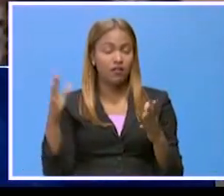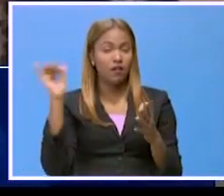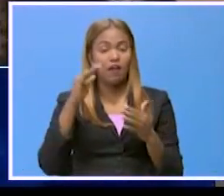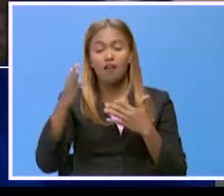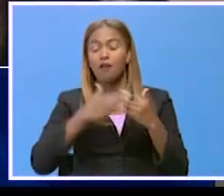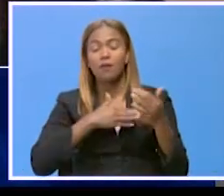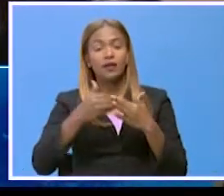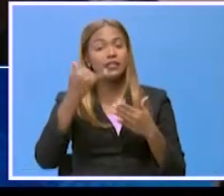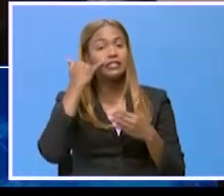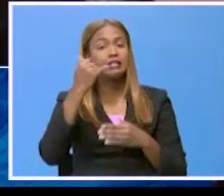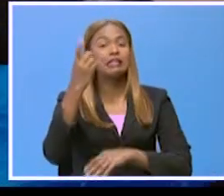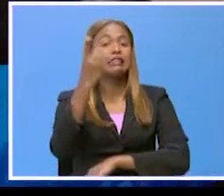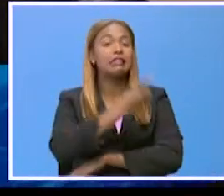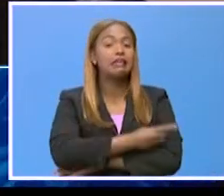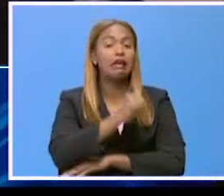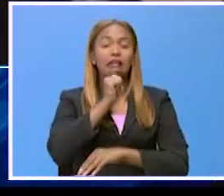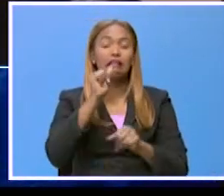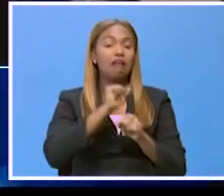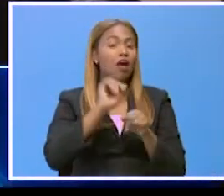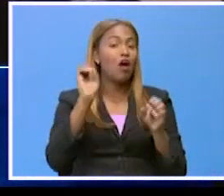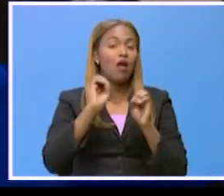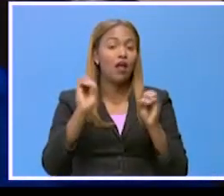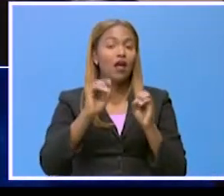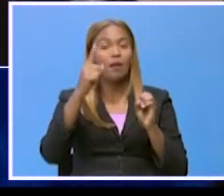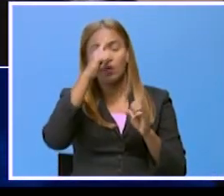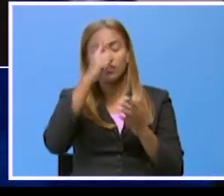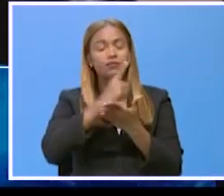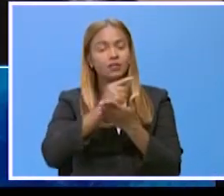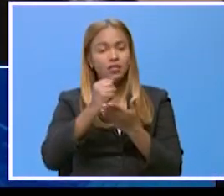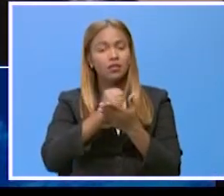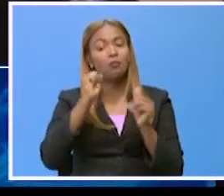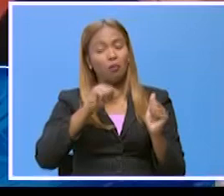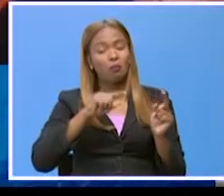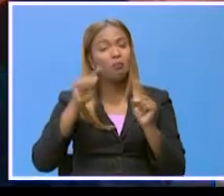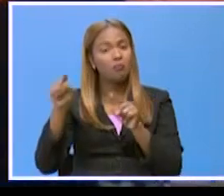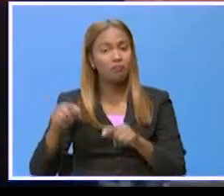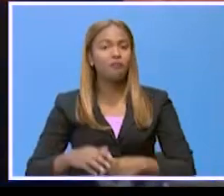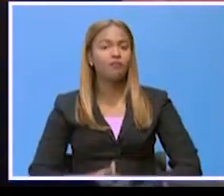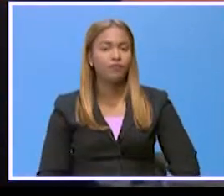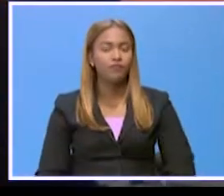importar que sea día no laborable por el asueto de semana santa